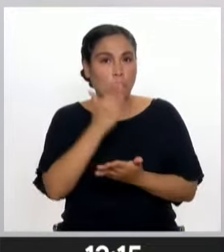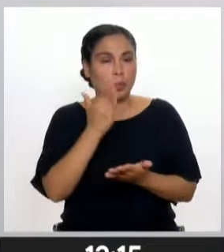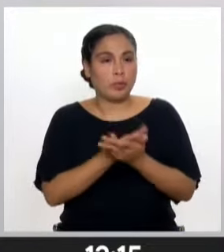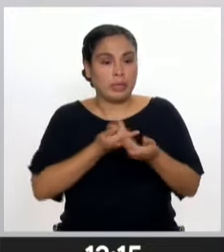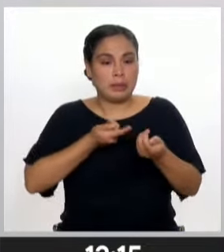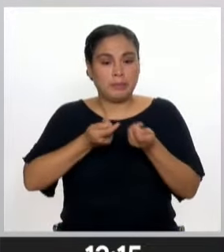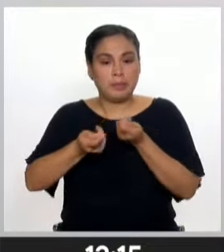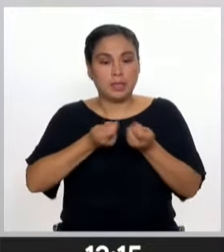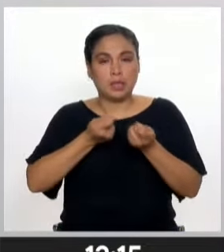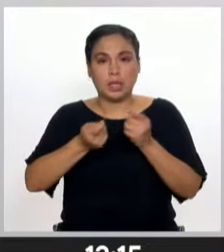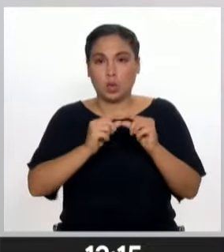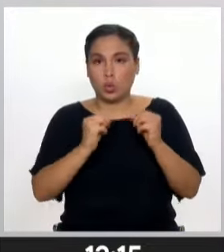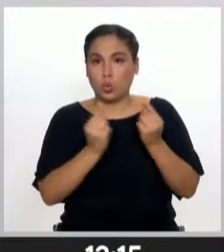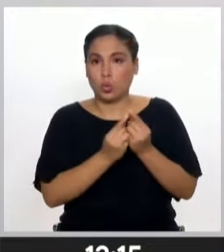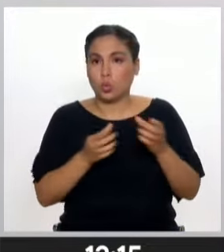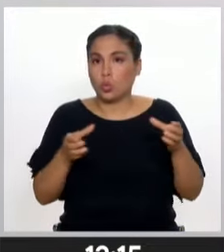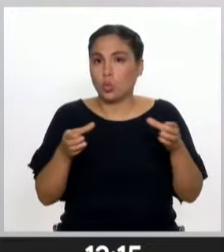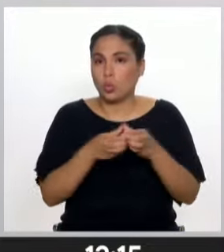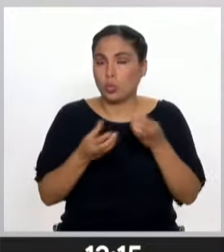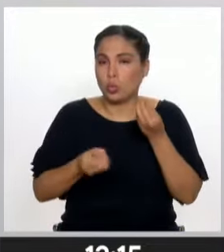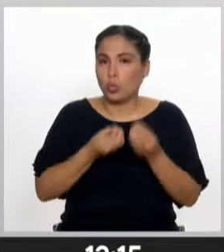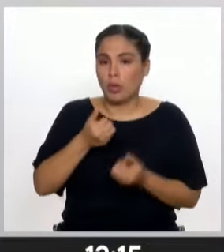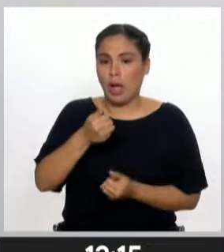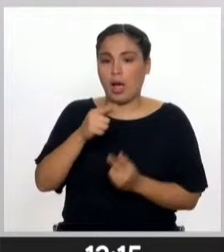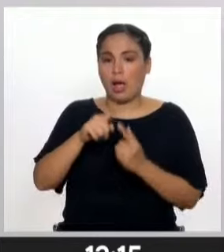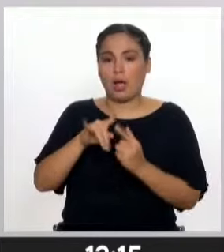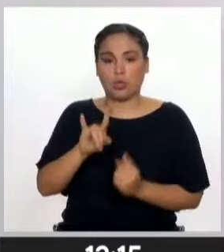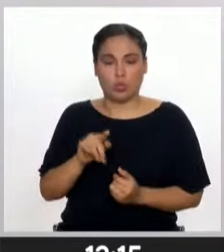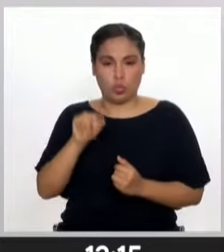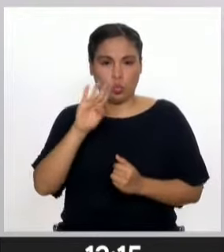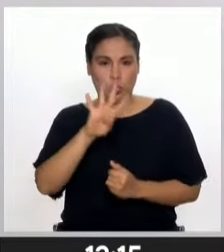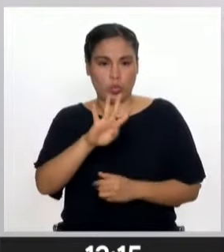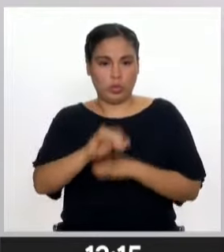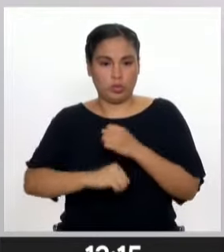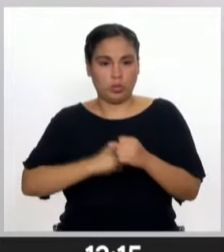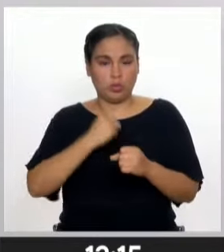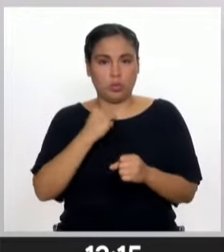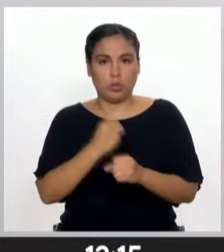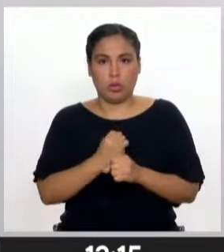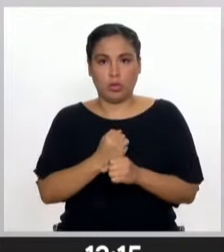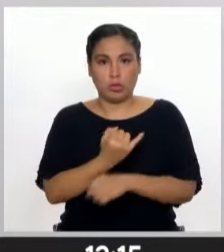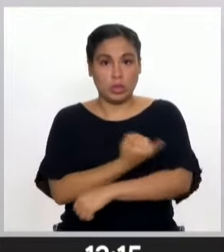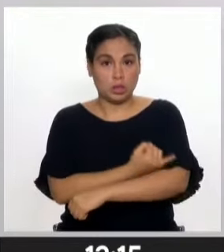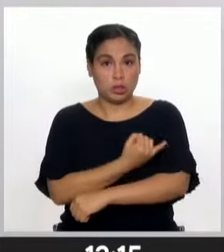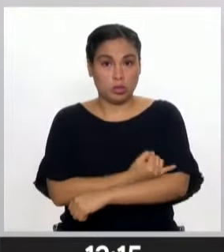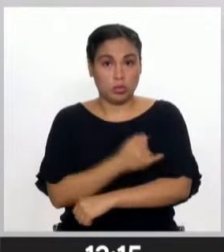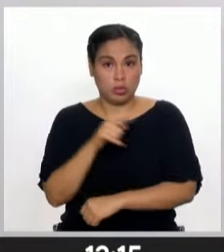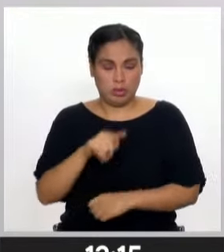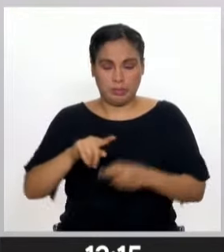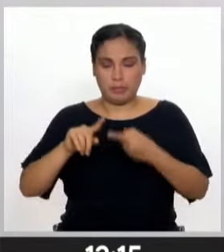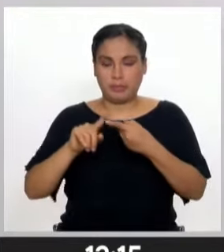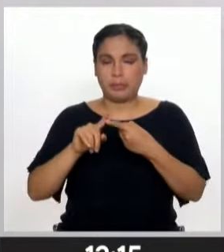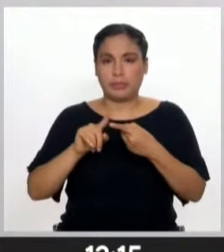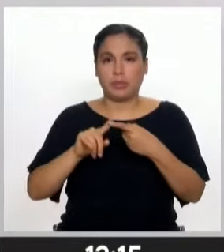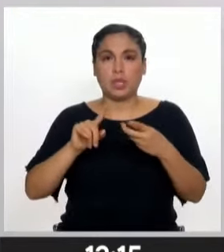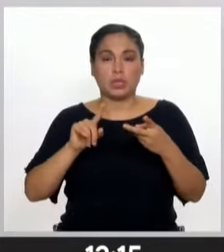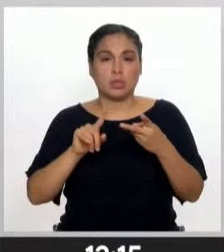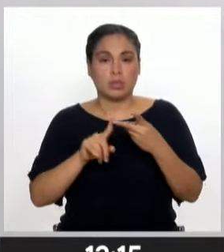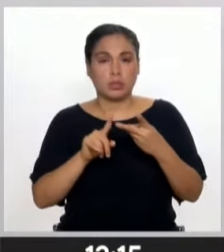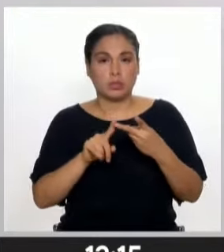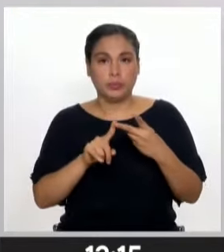del sector. Ha fracasado el manejo de la ATU en estos 4 años de existencia de la institución. Eso como primer punto. Segundo